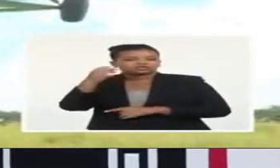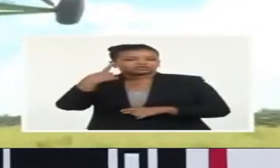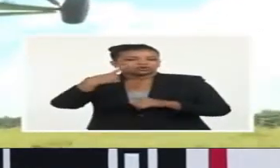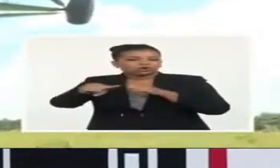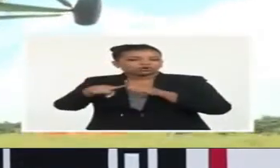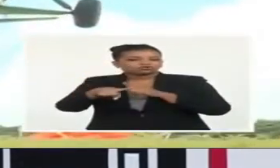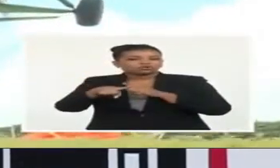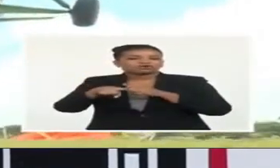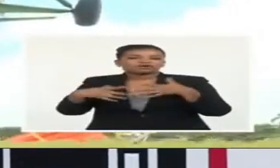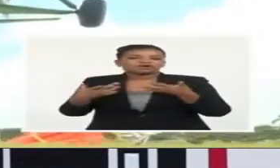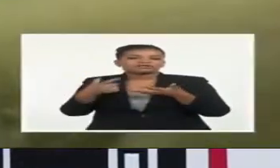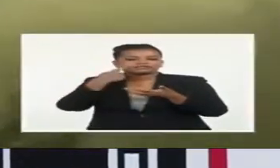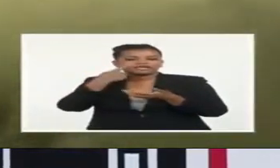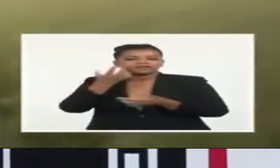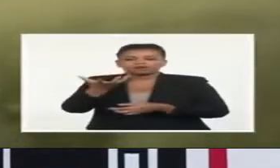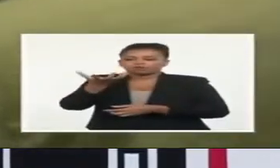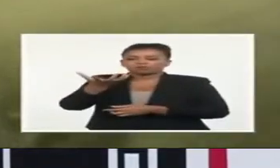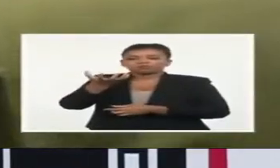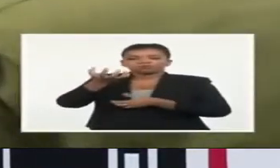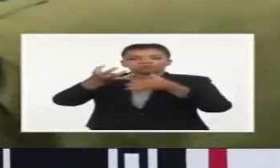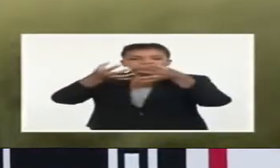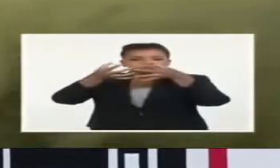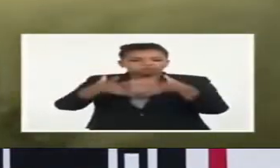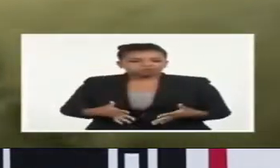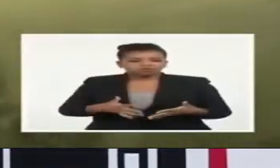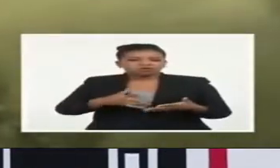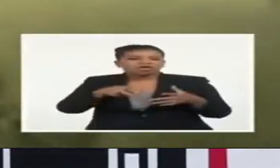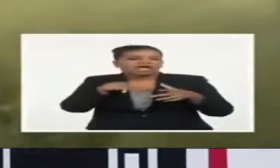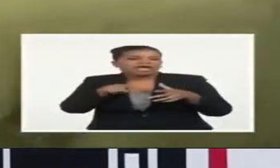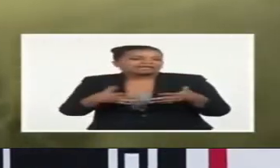es una catástrofe